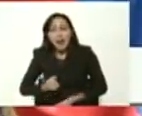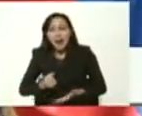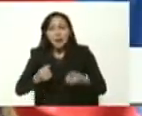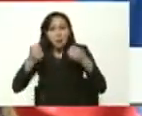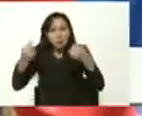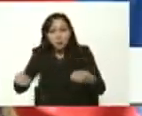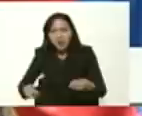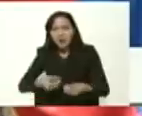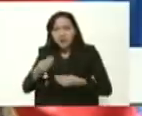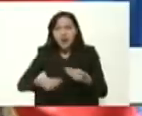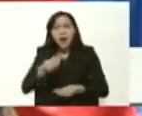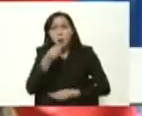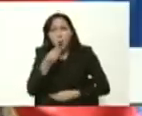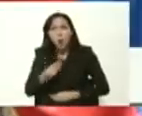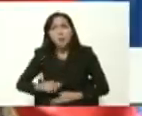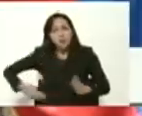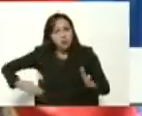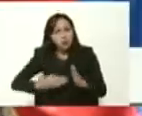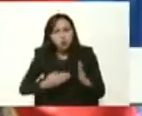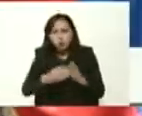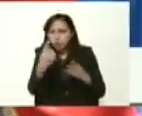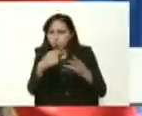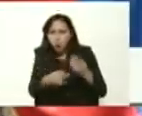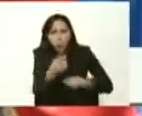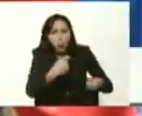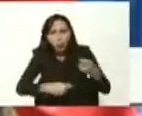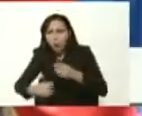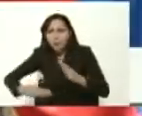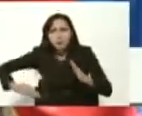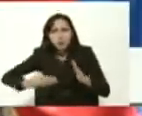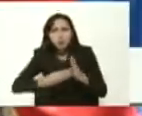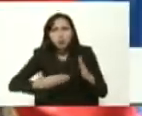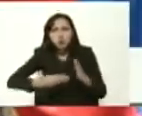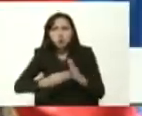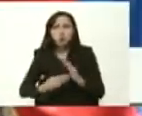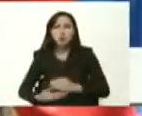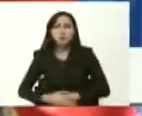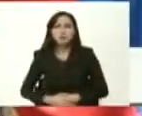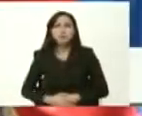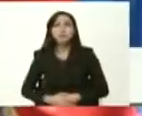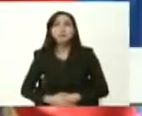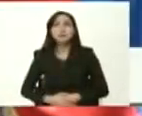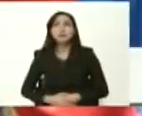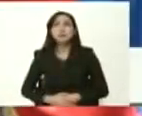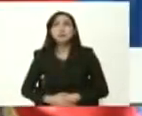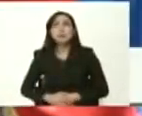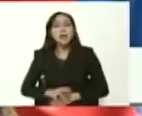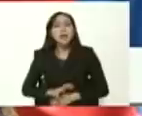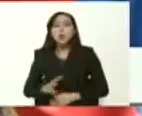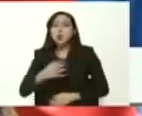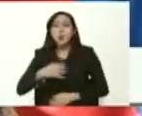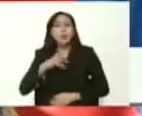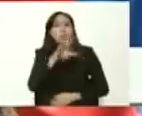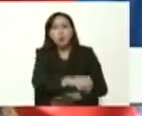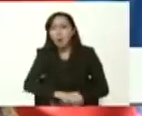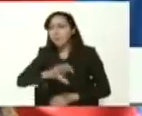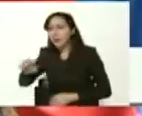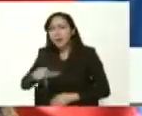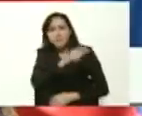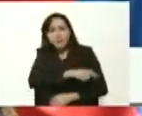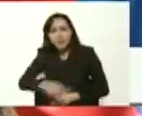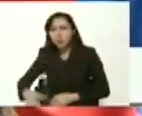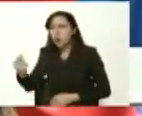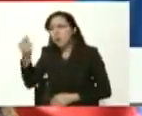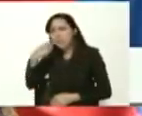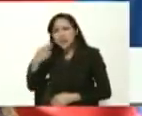la comercialización de nuestros productos, que ha impedido la compra de medicinas, incluso de